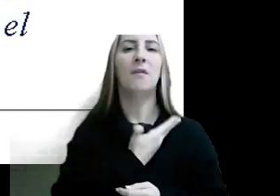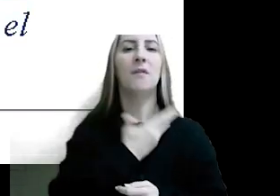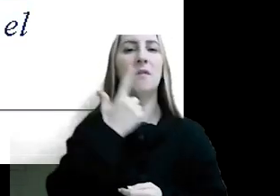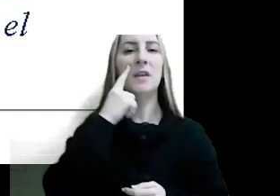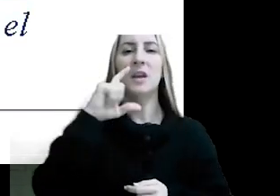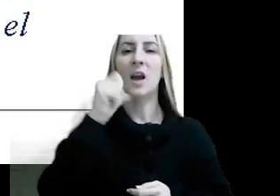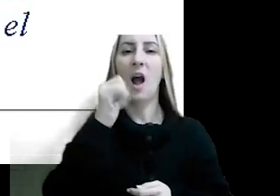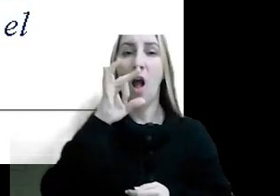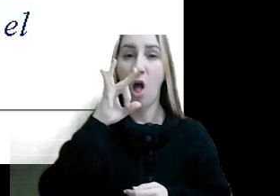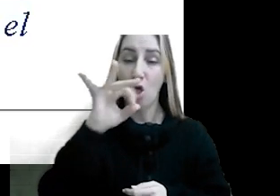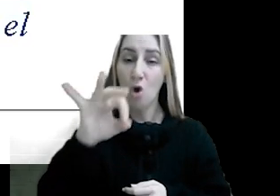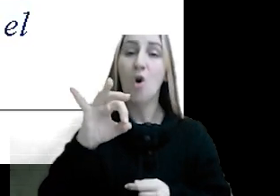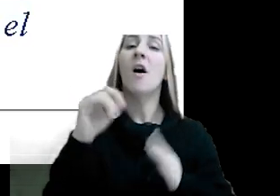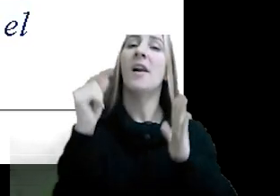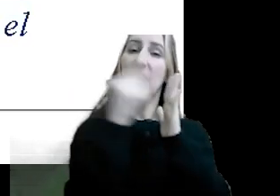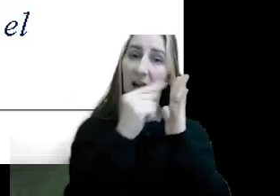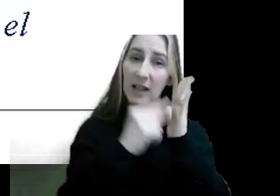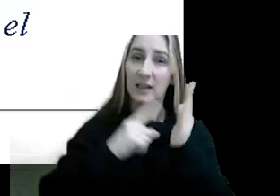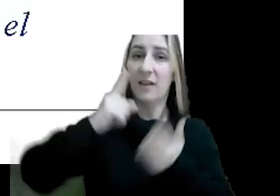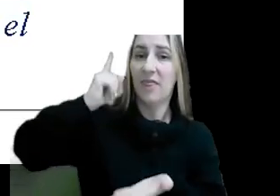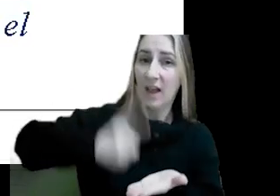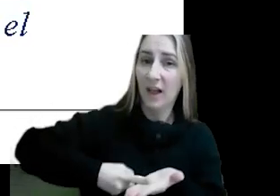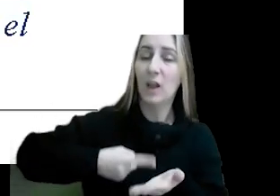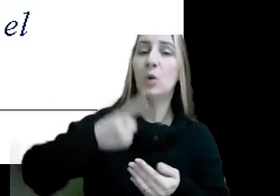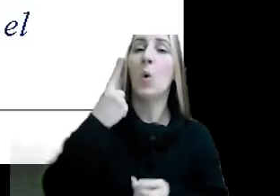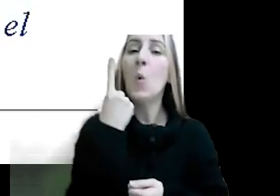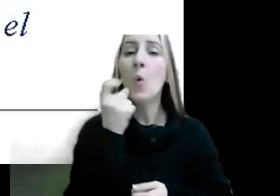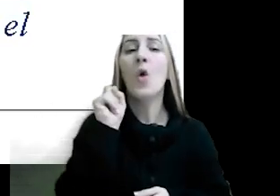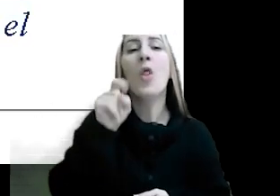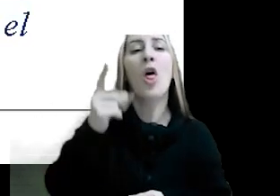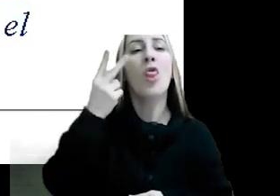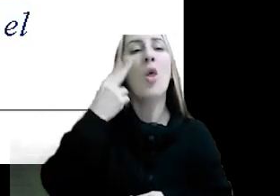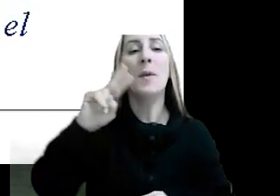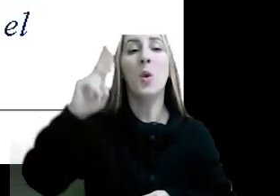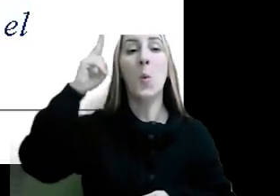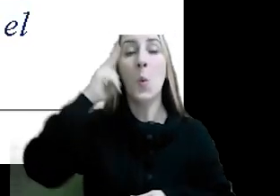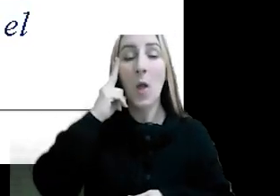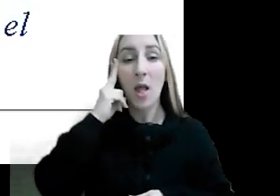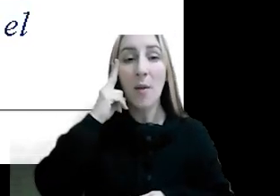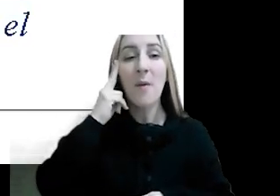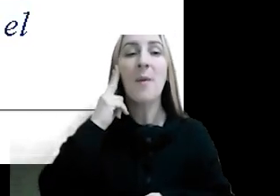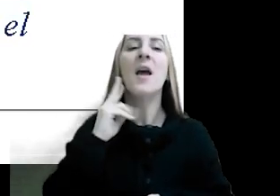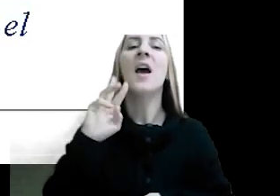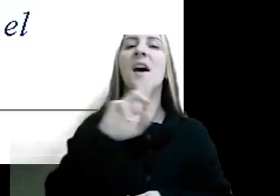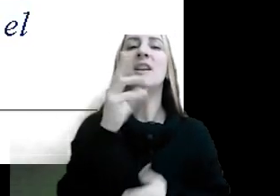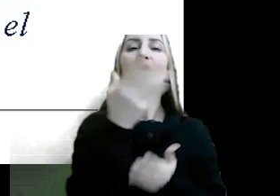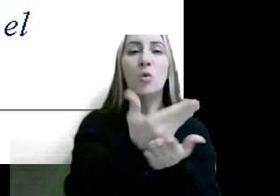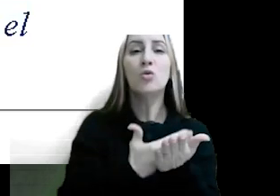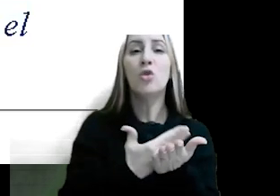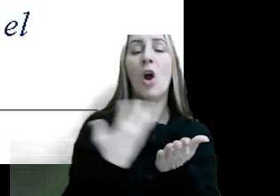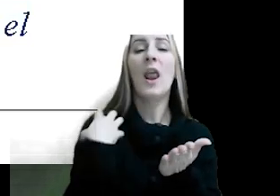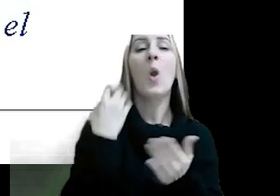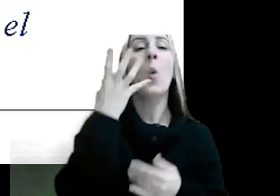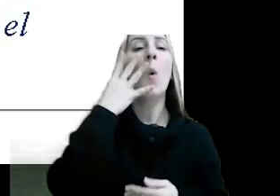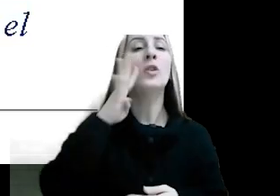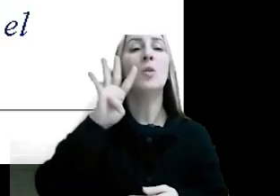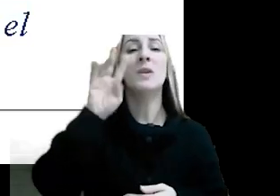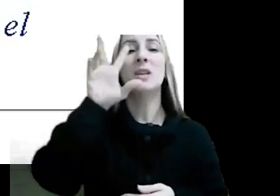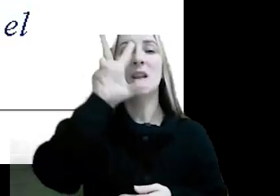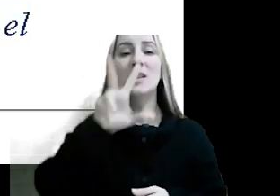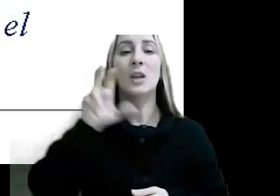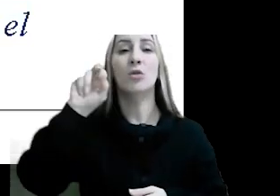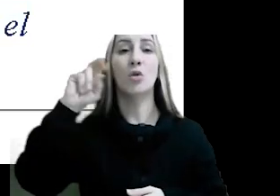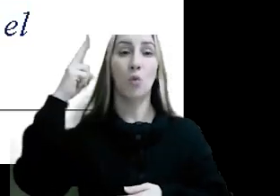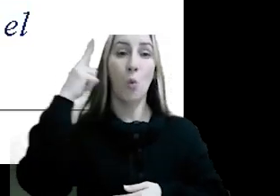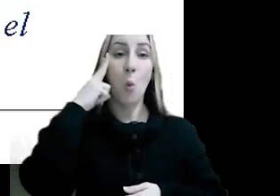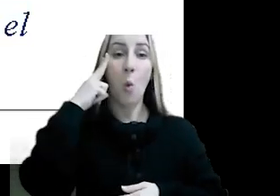está reglamentado por el decreto 1 del 2009, la resolución general 4309 es